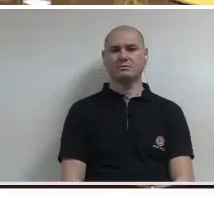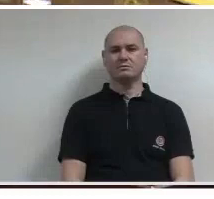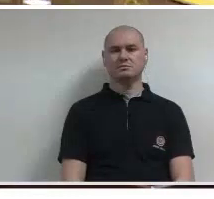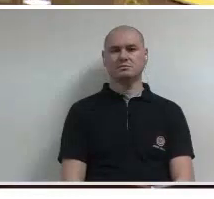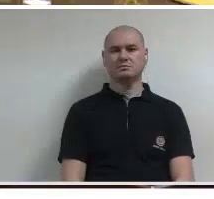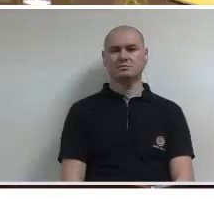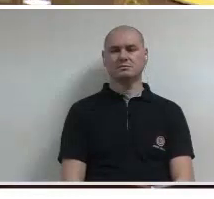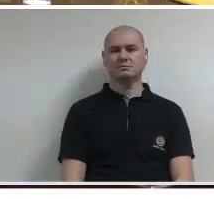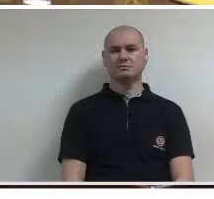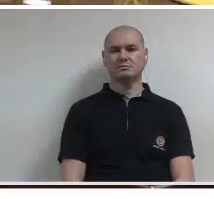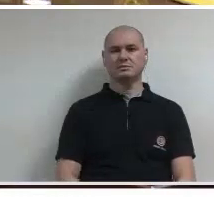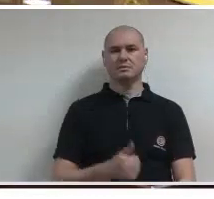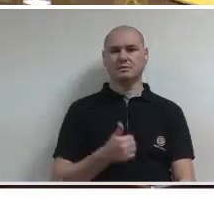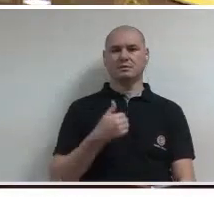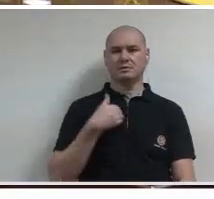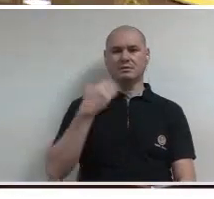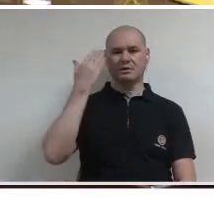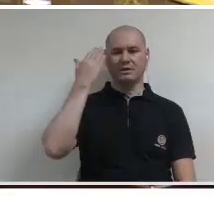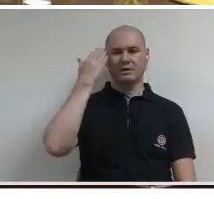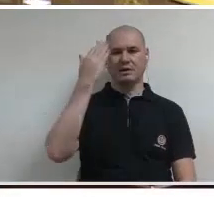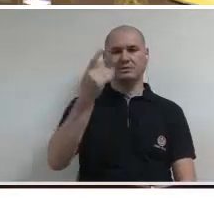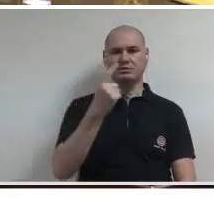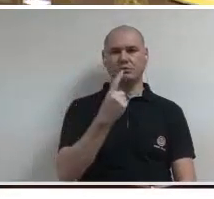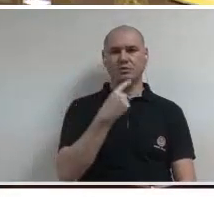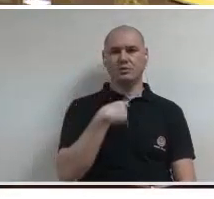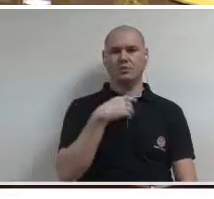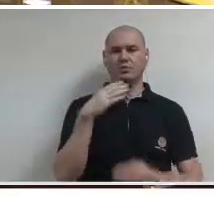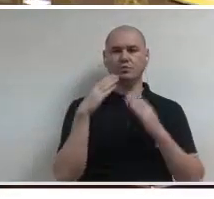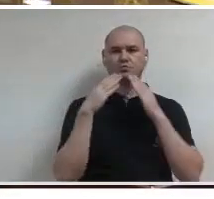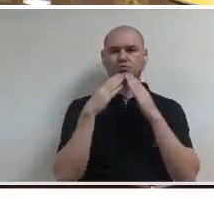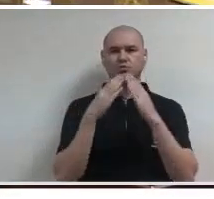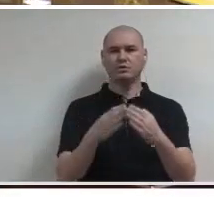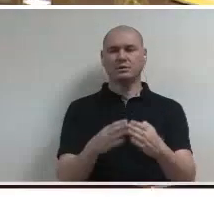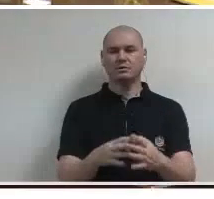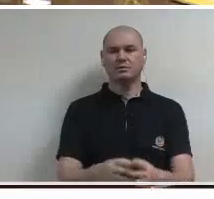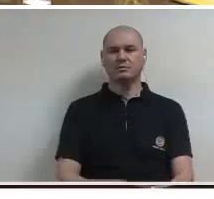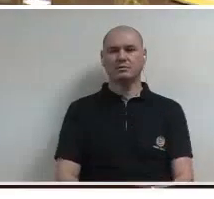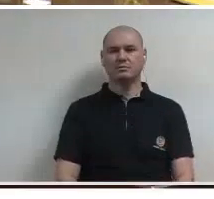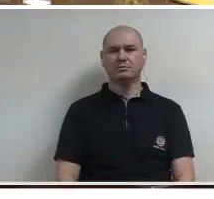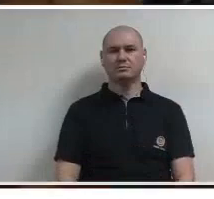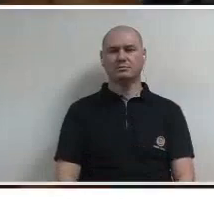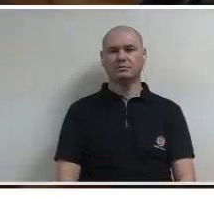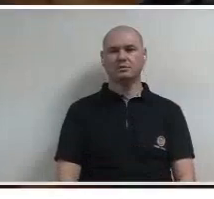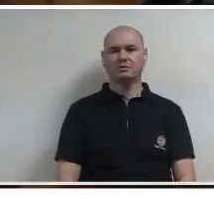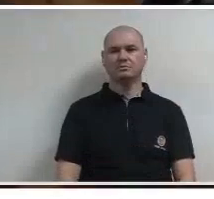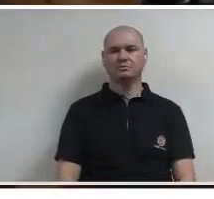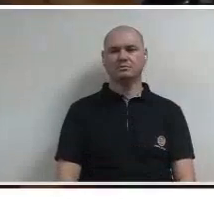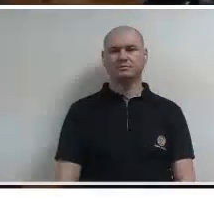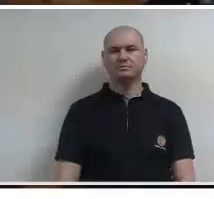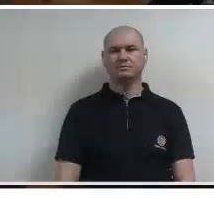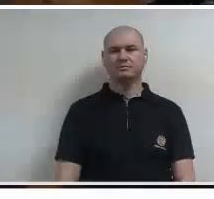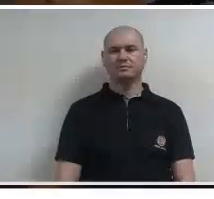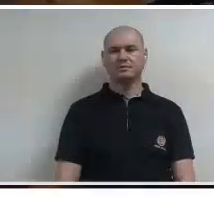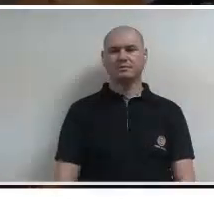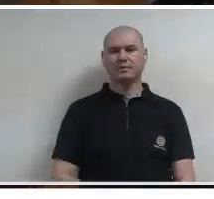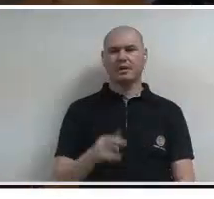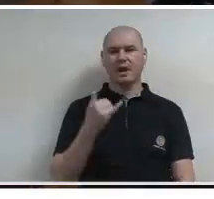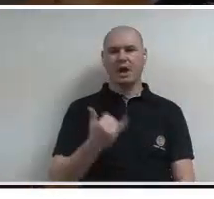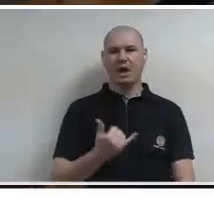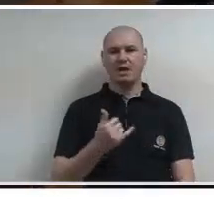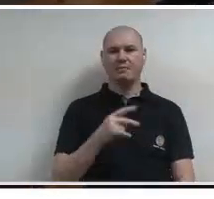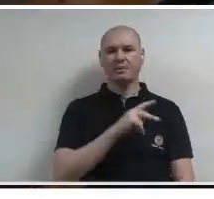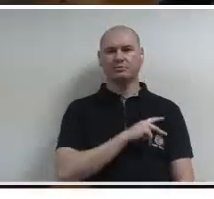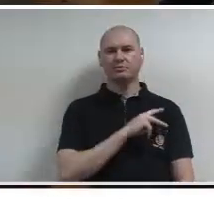Ministro, presidente Lara, Caray, ministro. Señor ministro superintendente. Ah, pero no se pende Imba, para